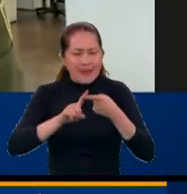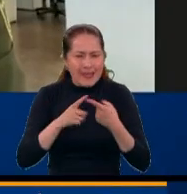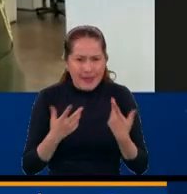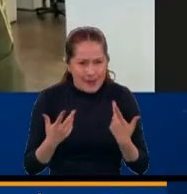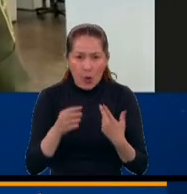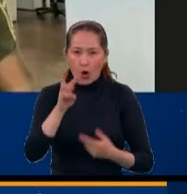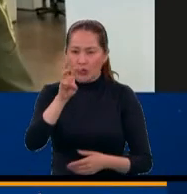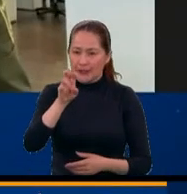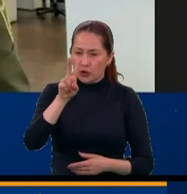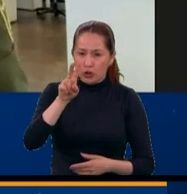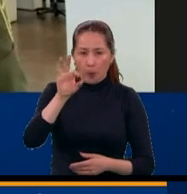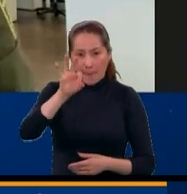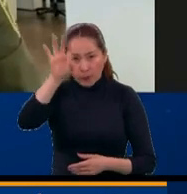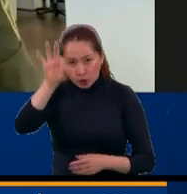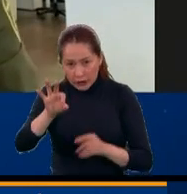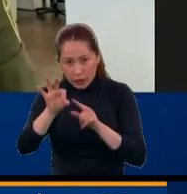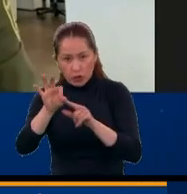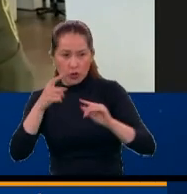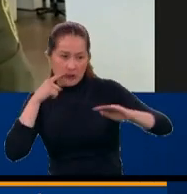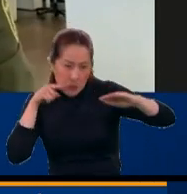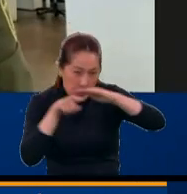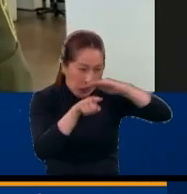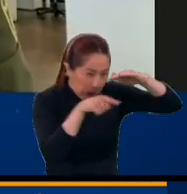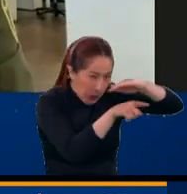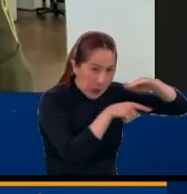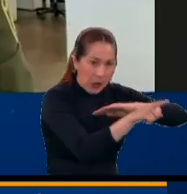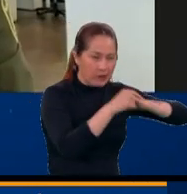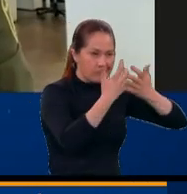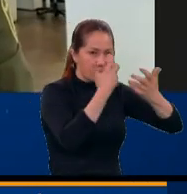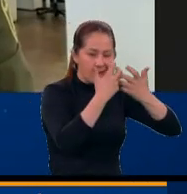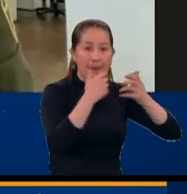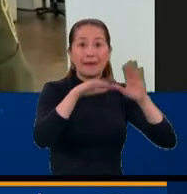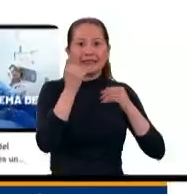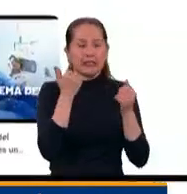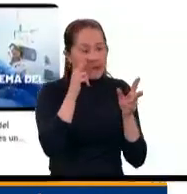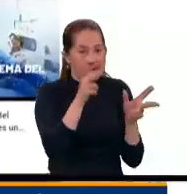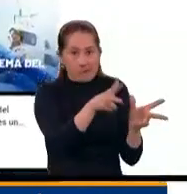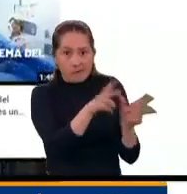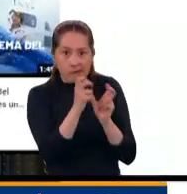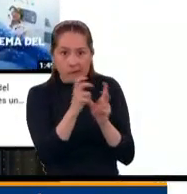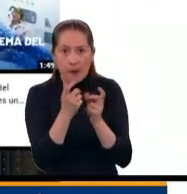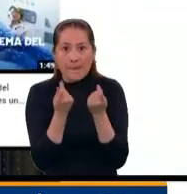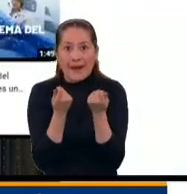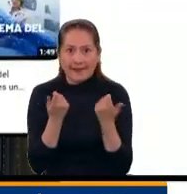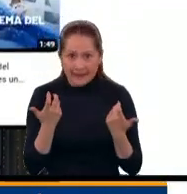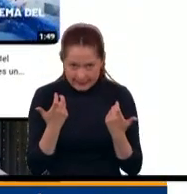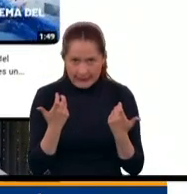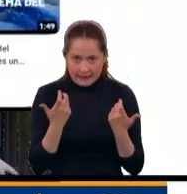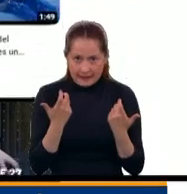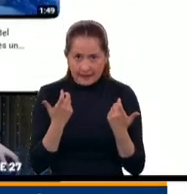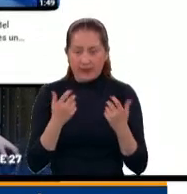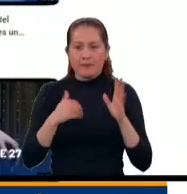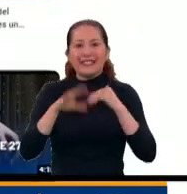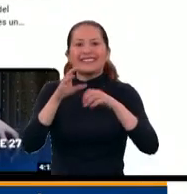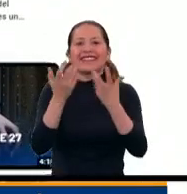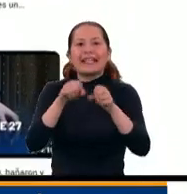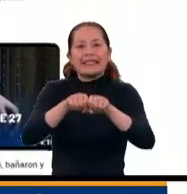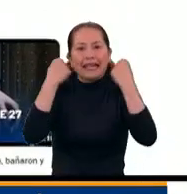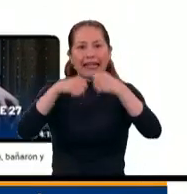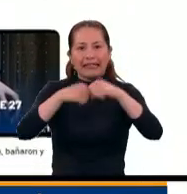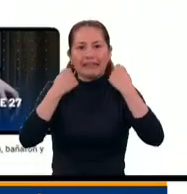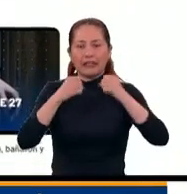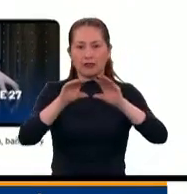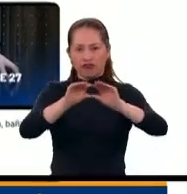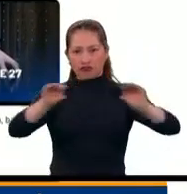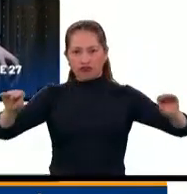económicos. Digamos, situaciones como lo que corresponde a ataques como el ransomware, que busca dañar el sistema informático,